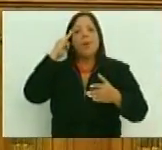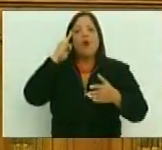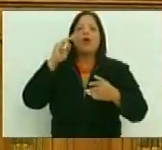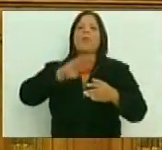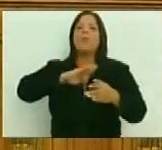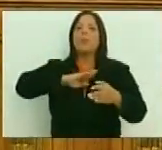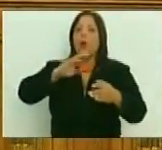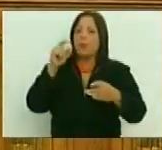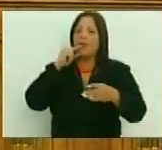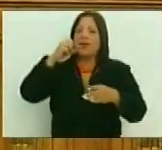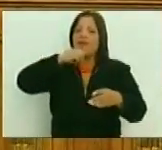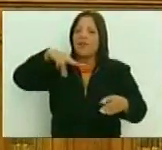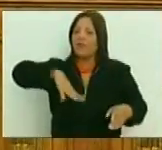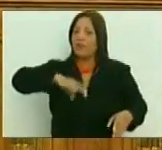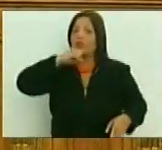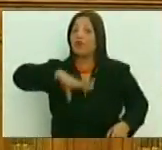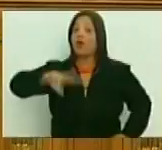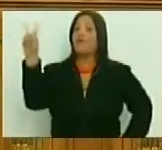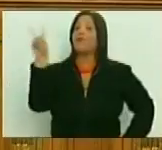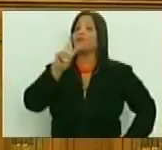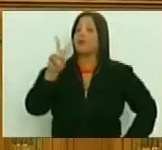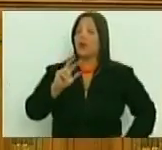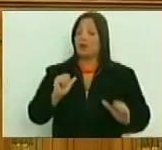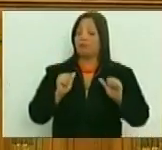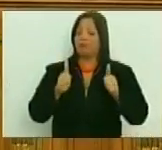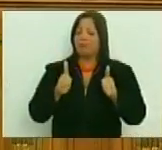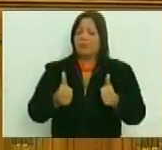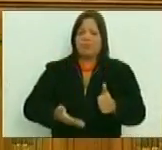nación. Buen punto de arranque.